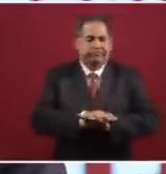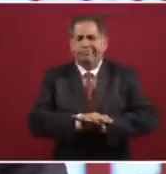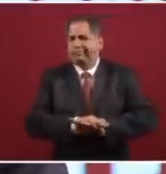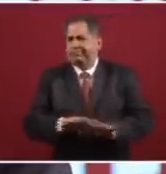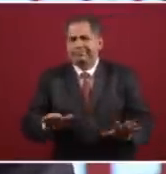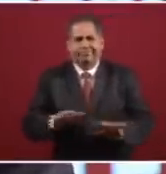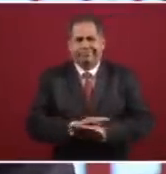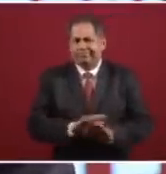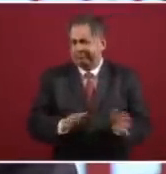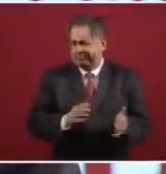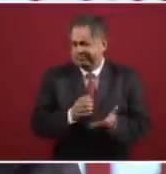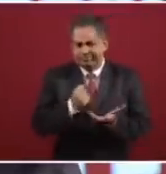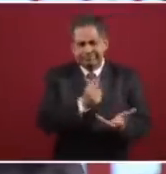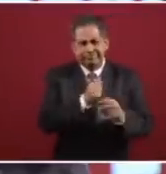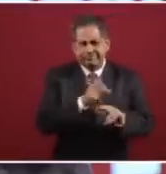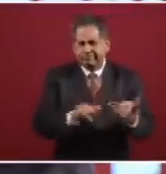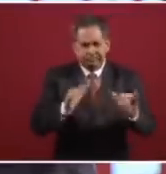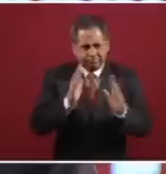y